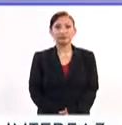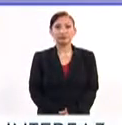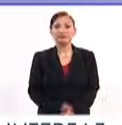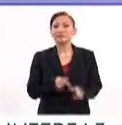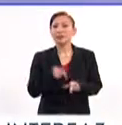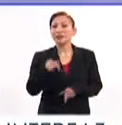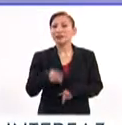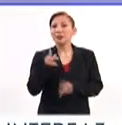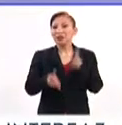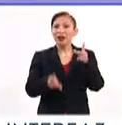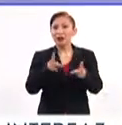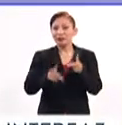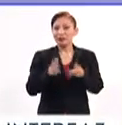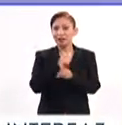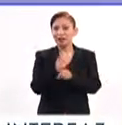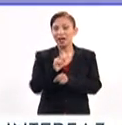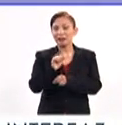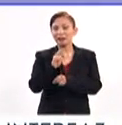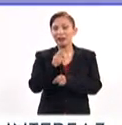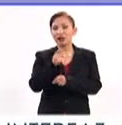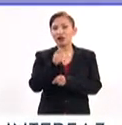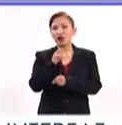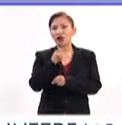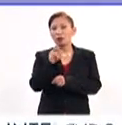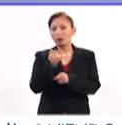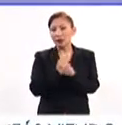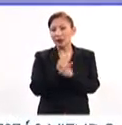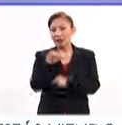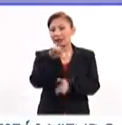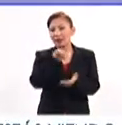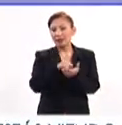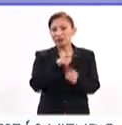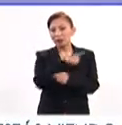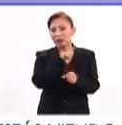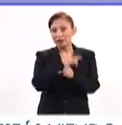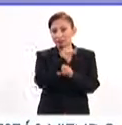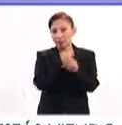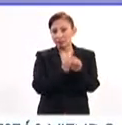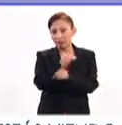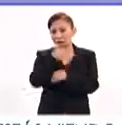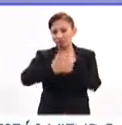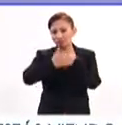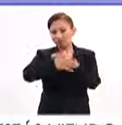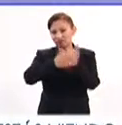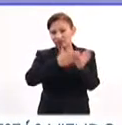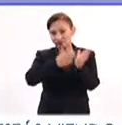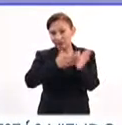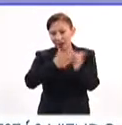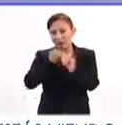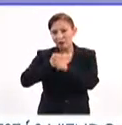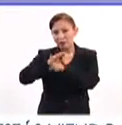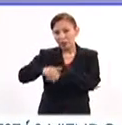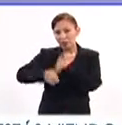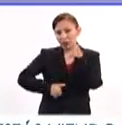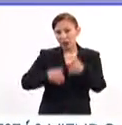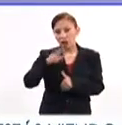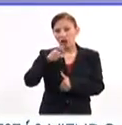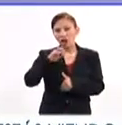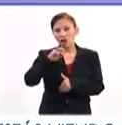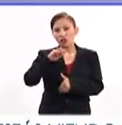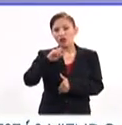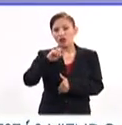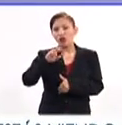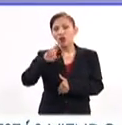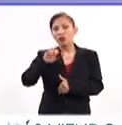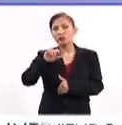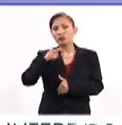Pues seguimos aquí platicando con el licenciado Sergio López, investigador del Centro Nacional de Investigación, Documentación e Información Teatral, Rodolfo